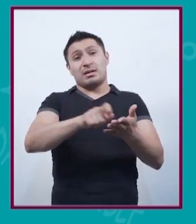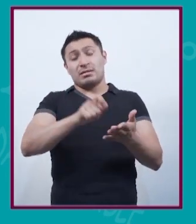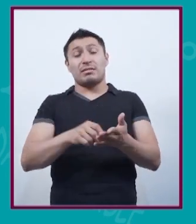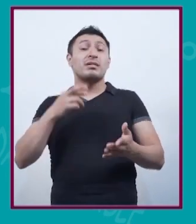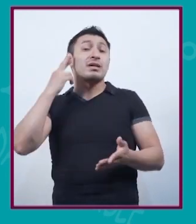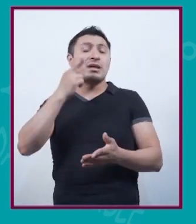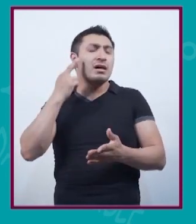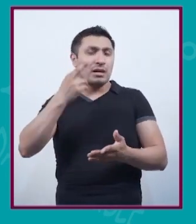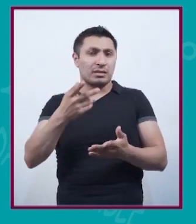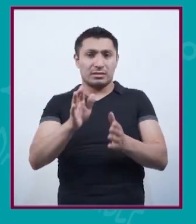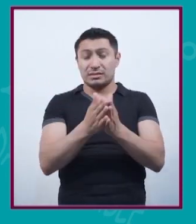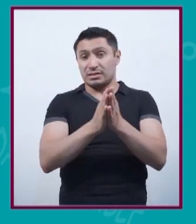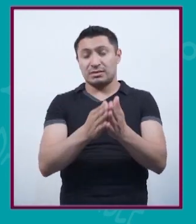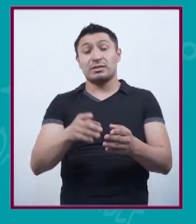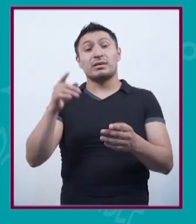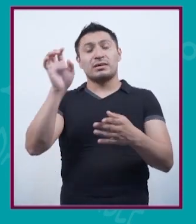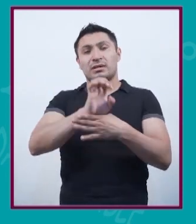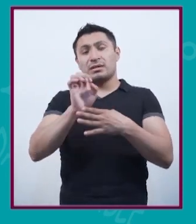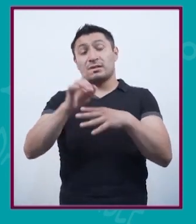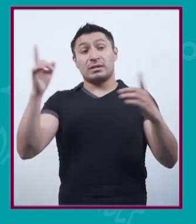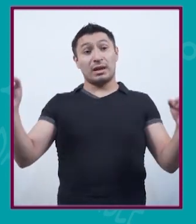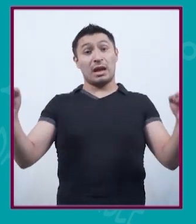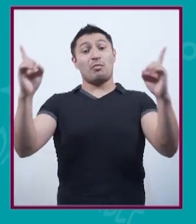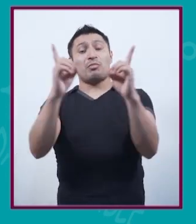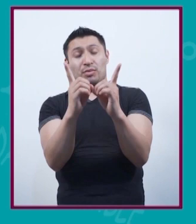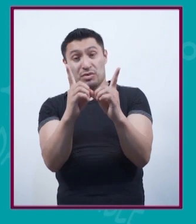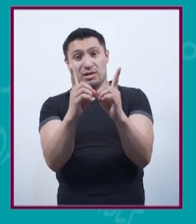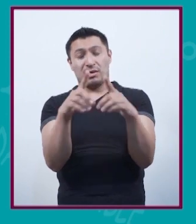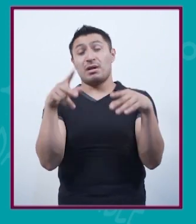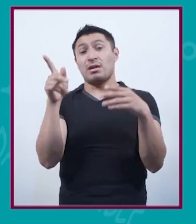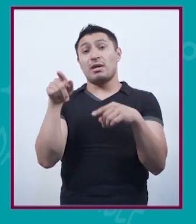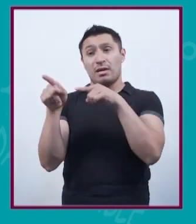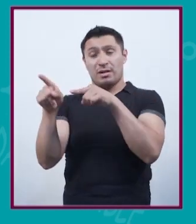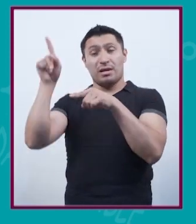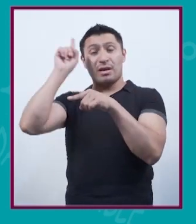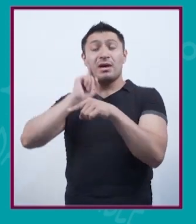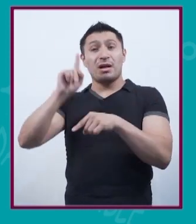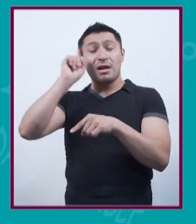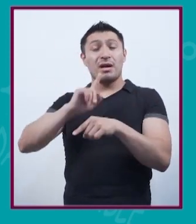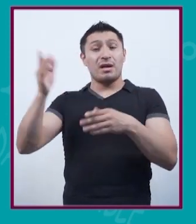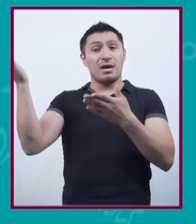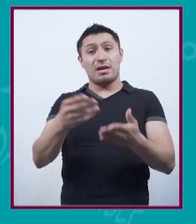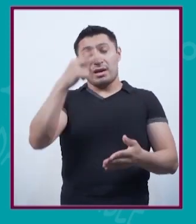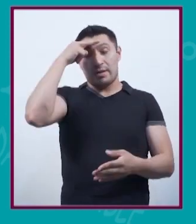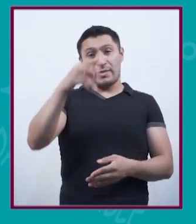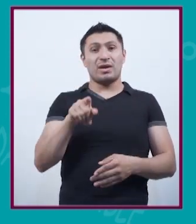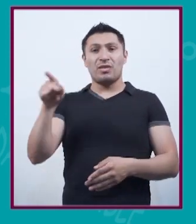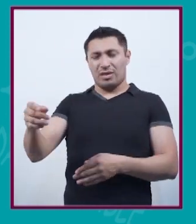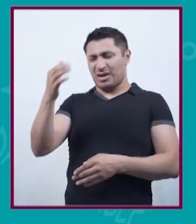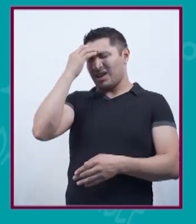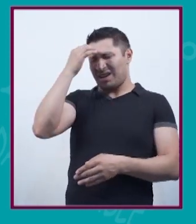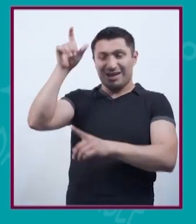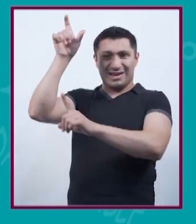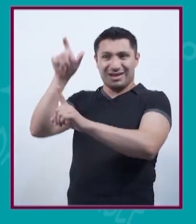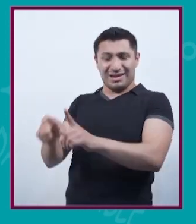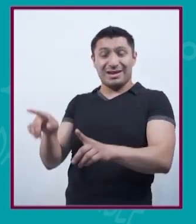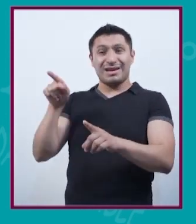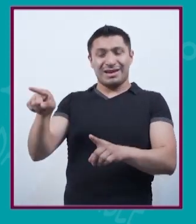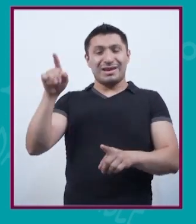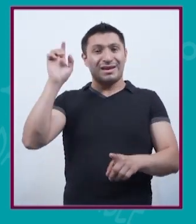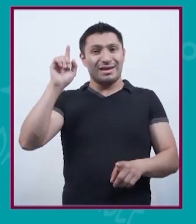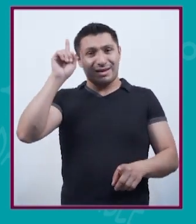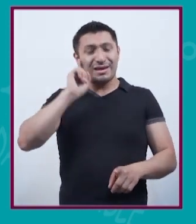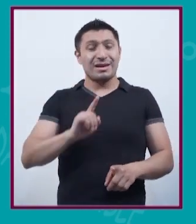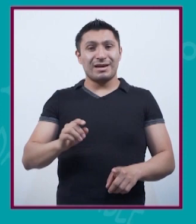Uruguay, Argentina y Chile, que es cuando escribe La raza cósmica. Entonces ellos se cruzan en